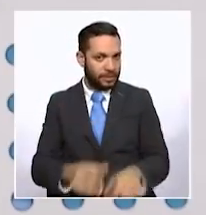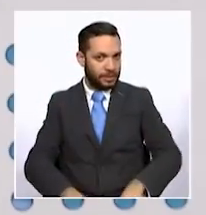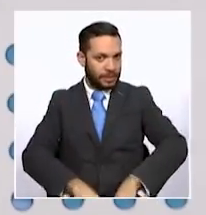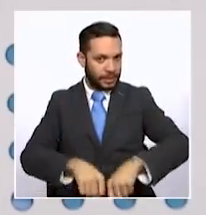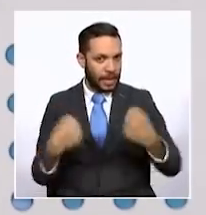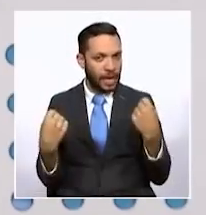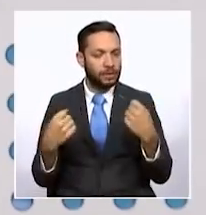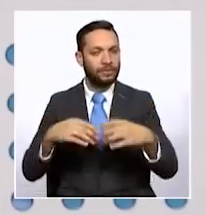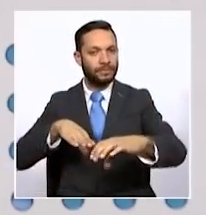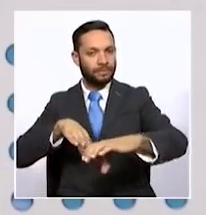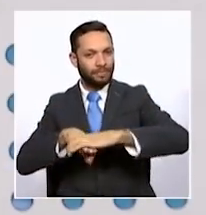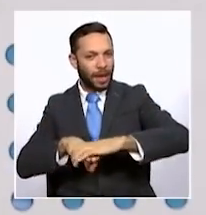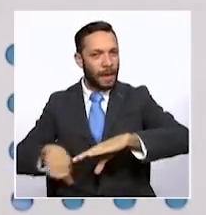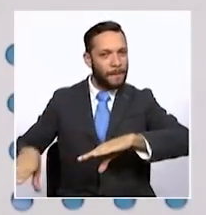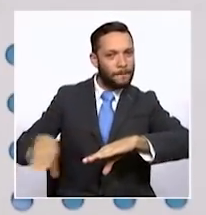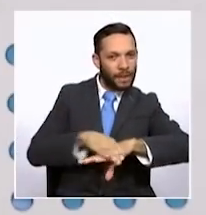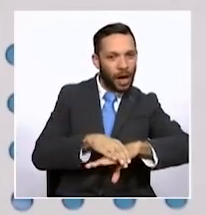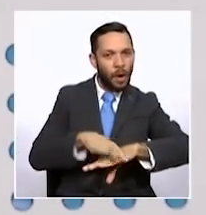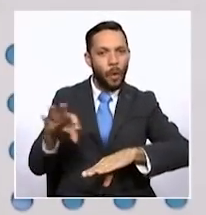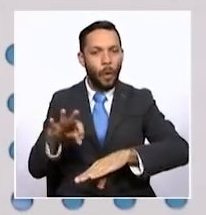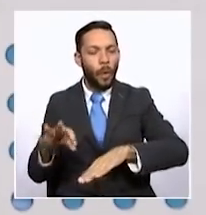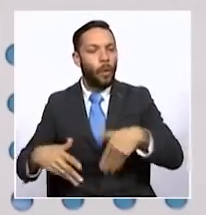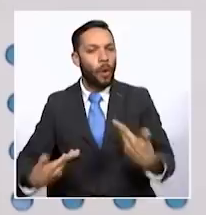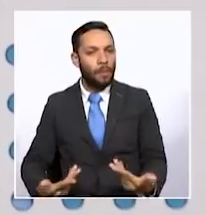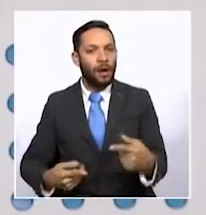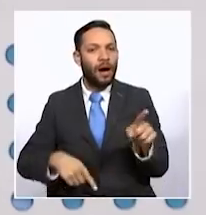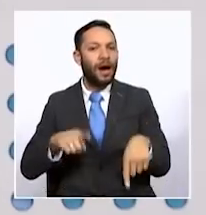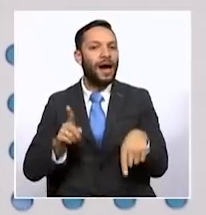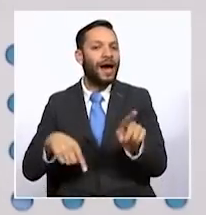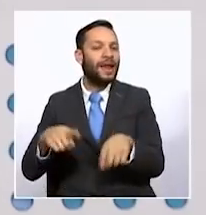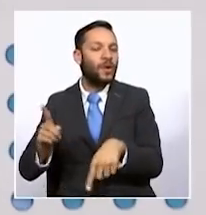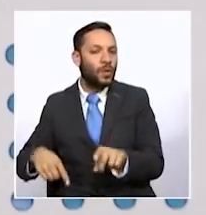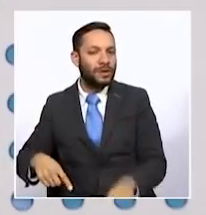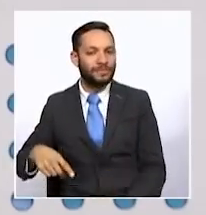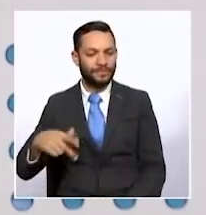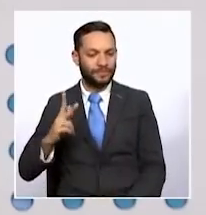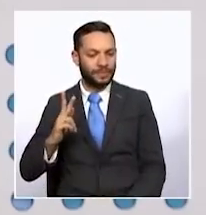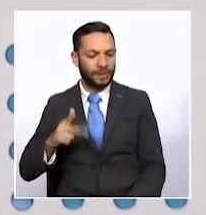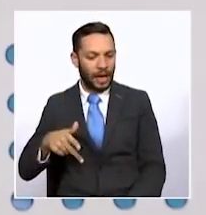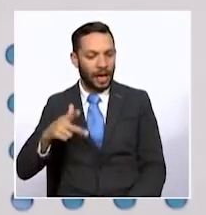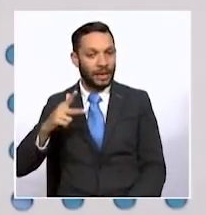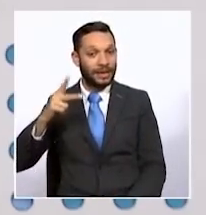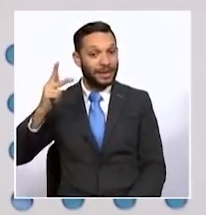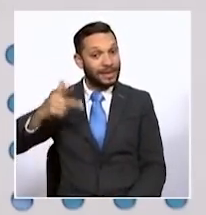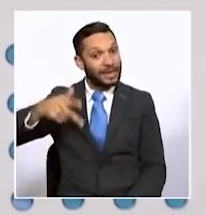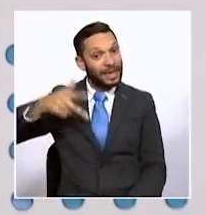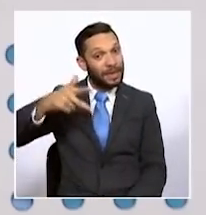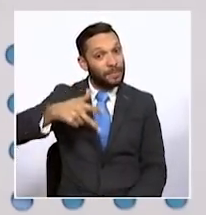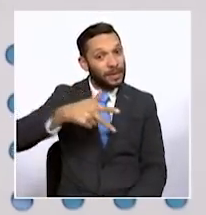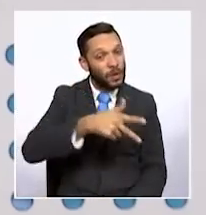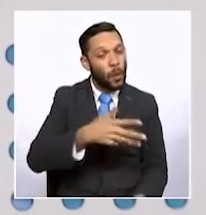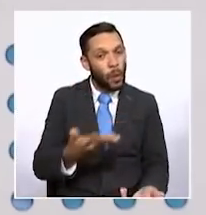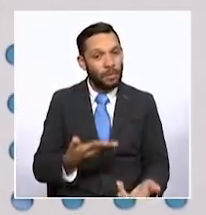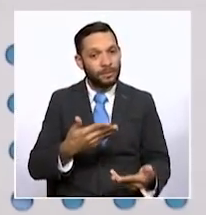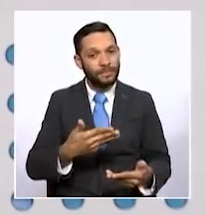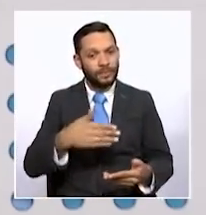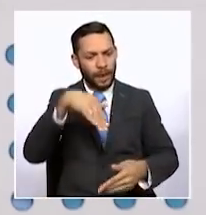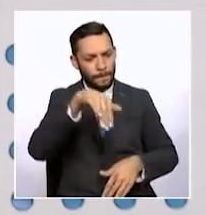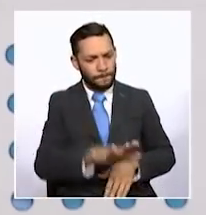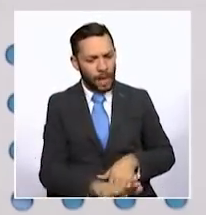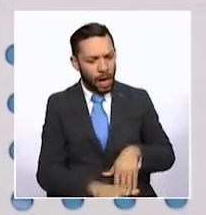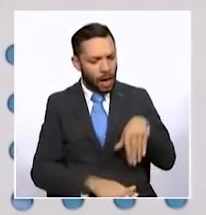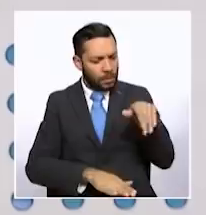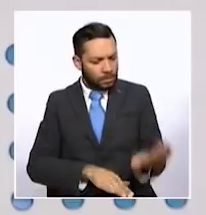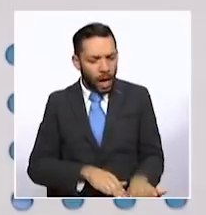de pie o el tipo de paso que uno da. Hay personas que son pronadoras, otras son supinadoras y eso va en el apoyo del pie en el momento de dar el paso. Y